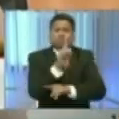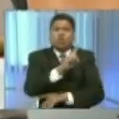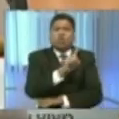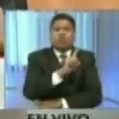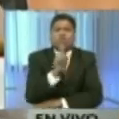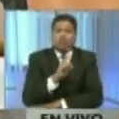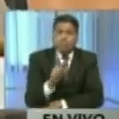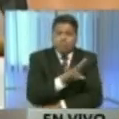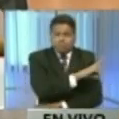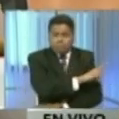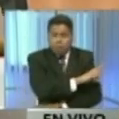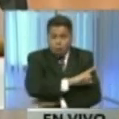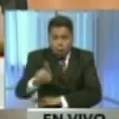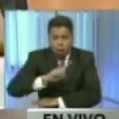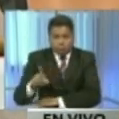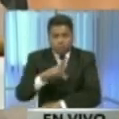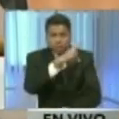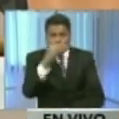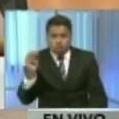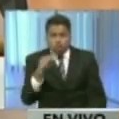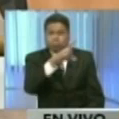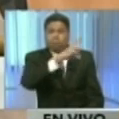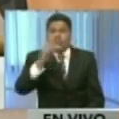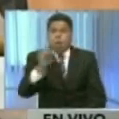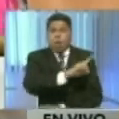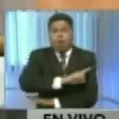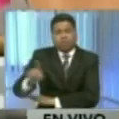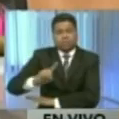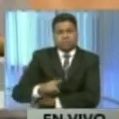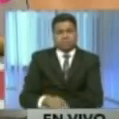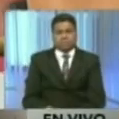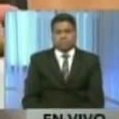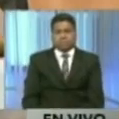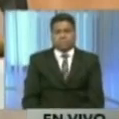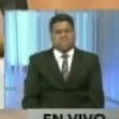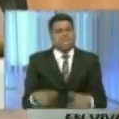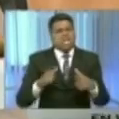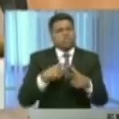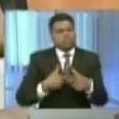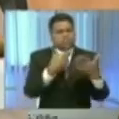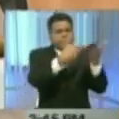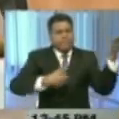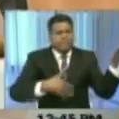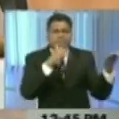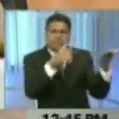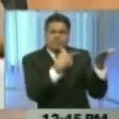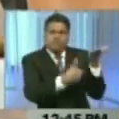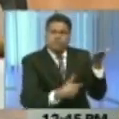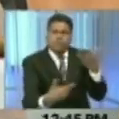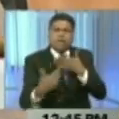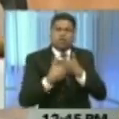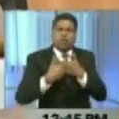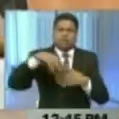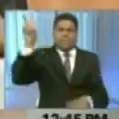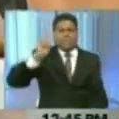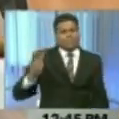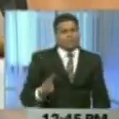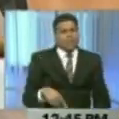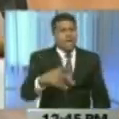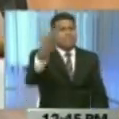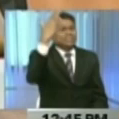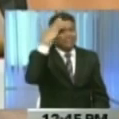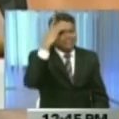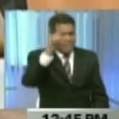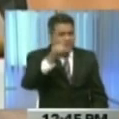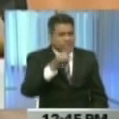Venezuela. En Venezuela, Almagro no da órdenes. Así que ese informe pirata que hizo contra Venezuela, ya tú sabes la